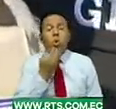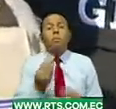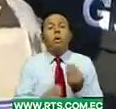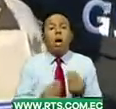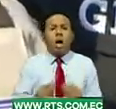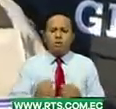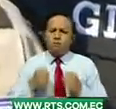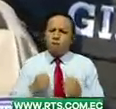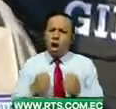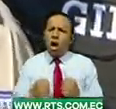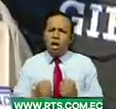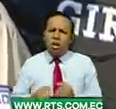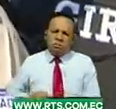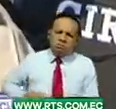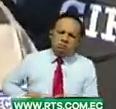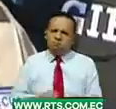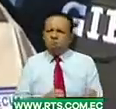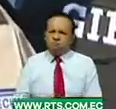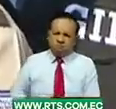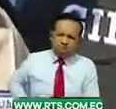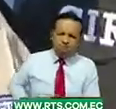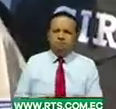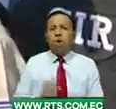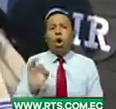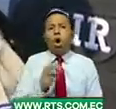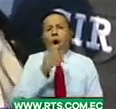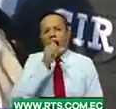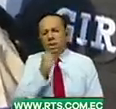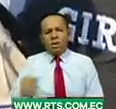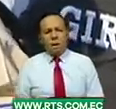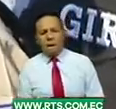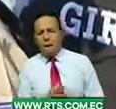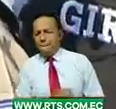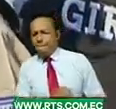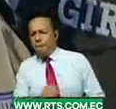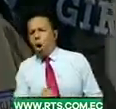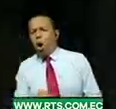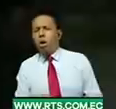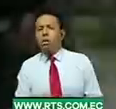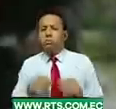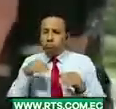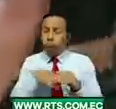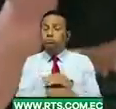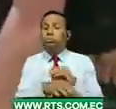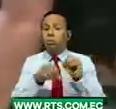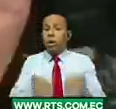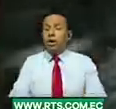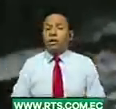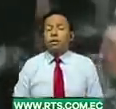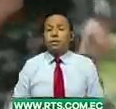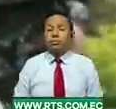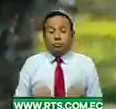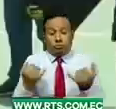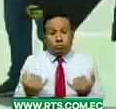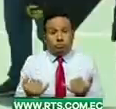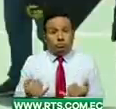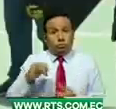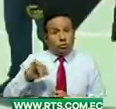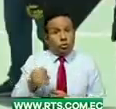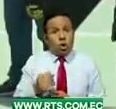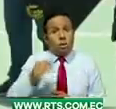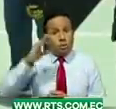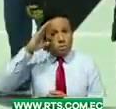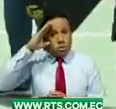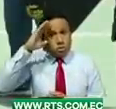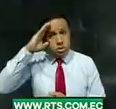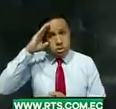utilizando material para que estas puertas puedan ser removidas y poder hacer el ingreso. Desde este jueves, el personal de las Fuerzas Armadas,